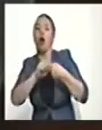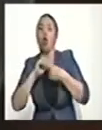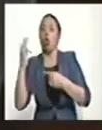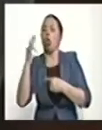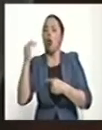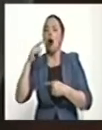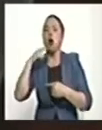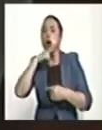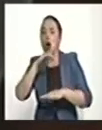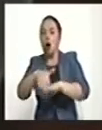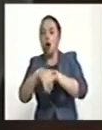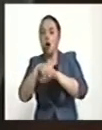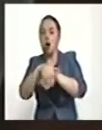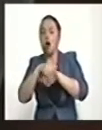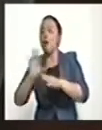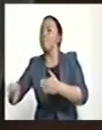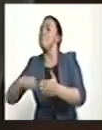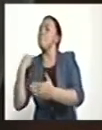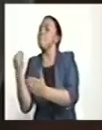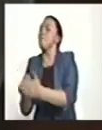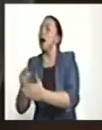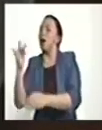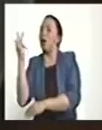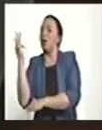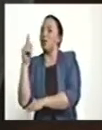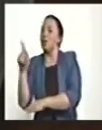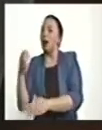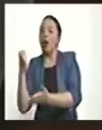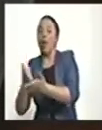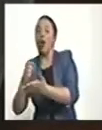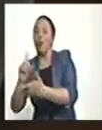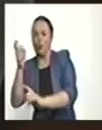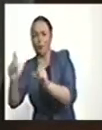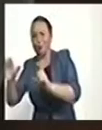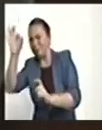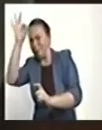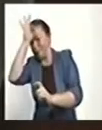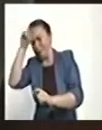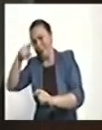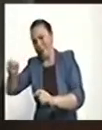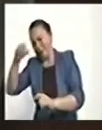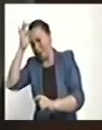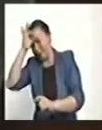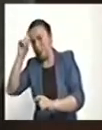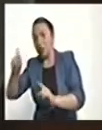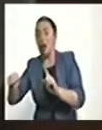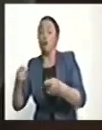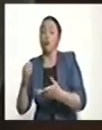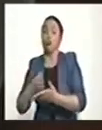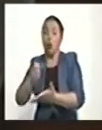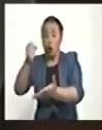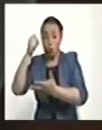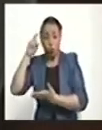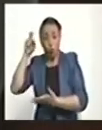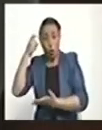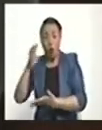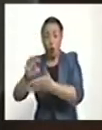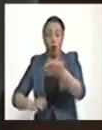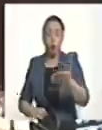falsos, pagándole a testigos falsos para acusar a otras personas, y aquellos que han defalcado al Estado. Gracias, señor presidente.